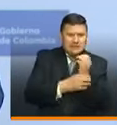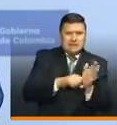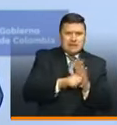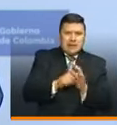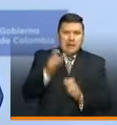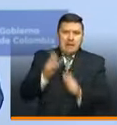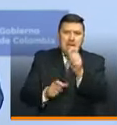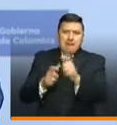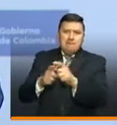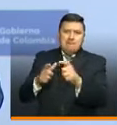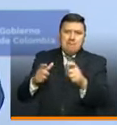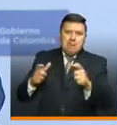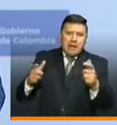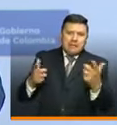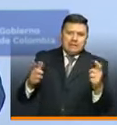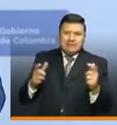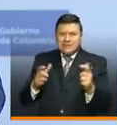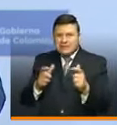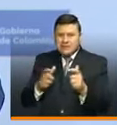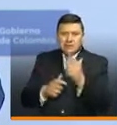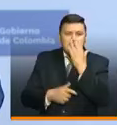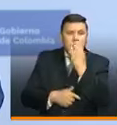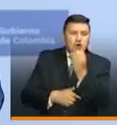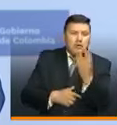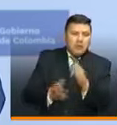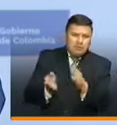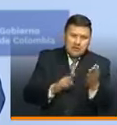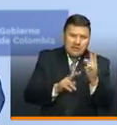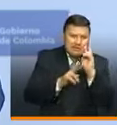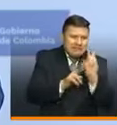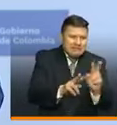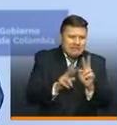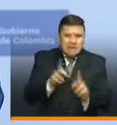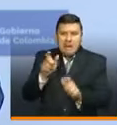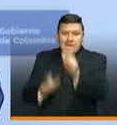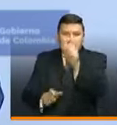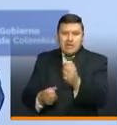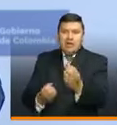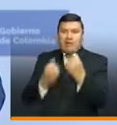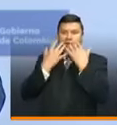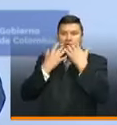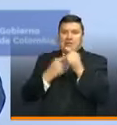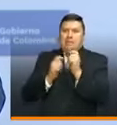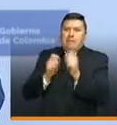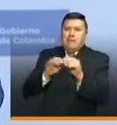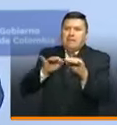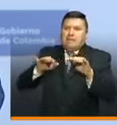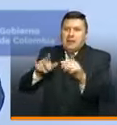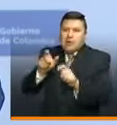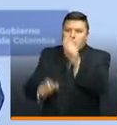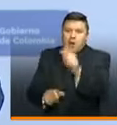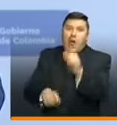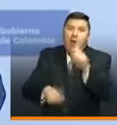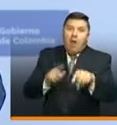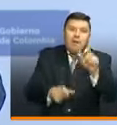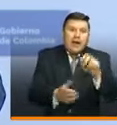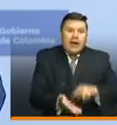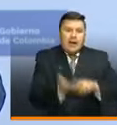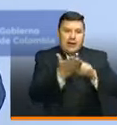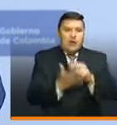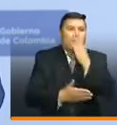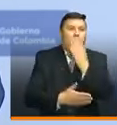viviendo por el COVID-19. Vemos el número de fallecidos, vemos el número de personas infectadas, vemos el número de personas recuperadas y